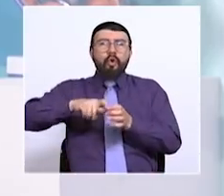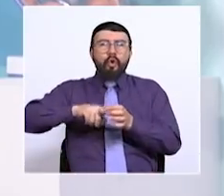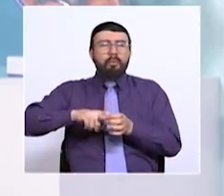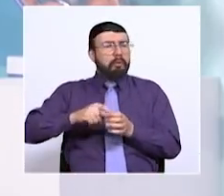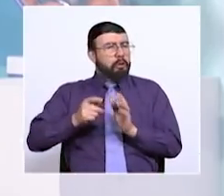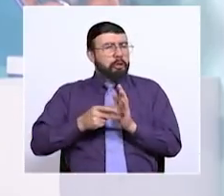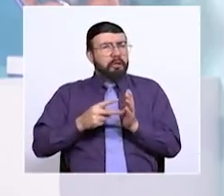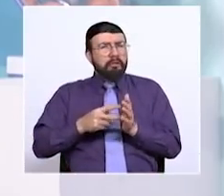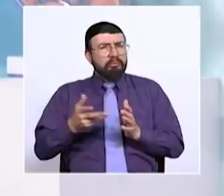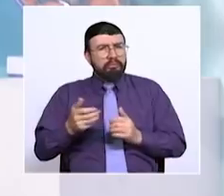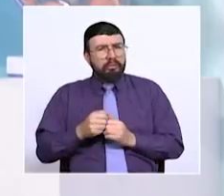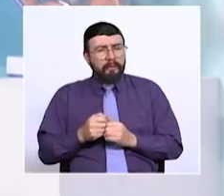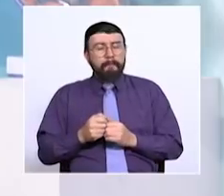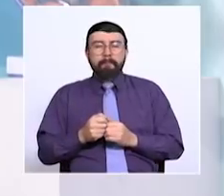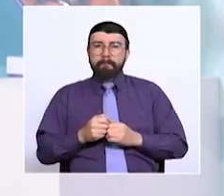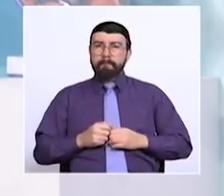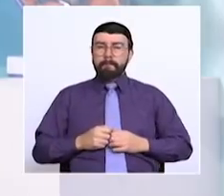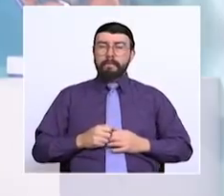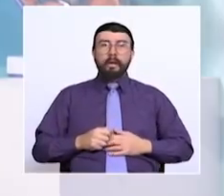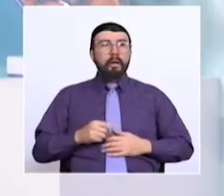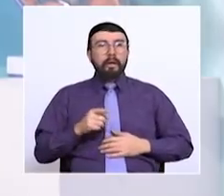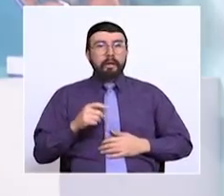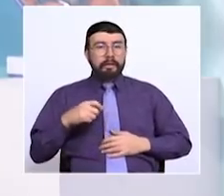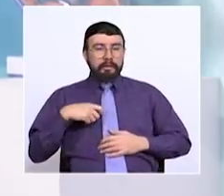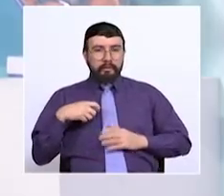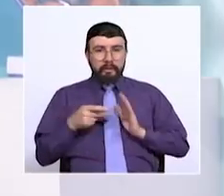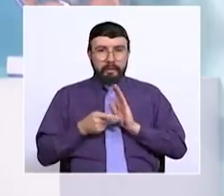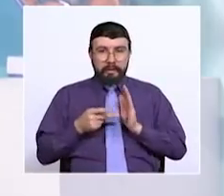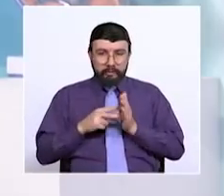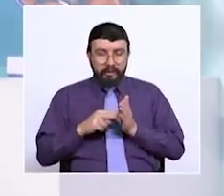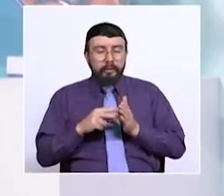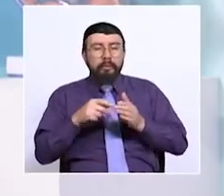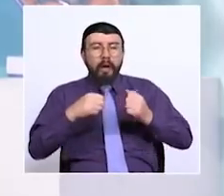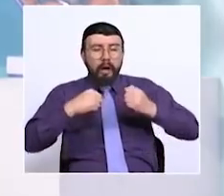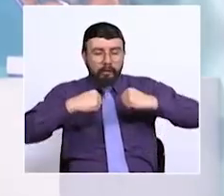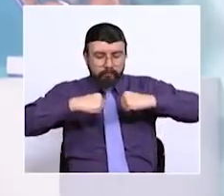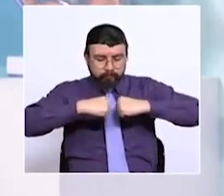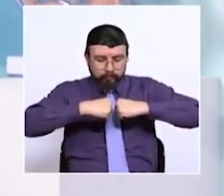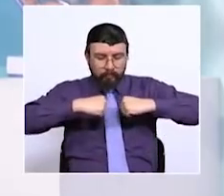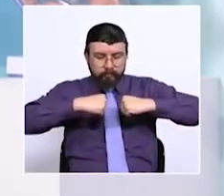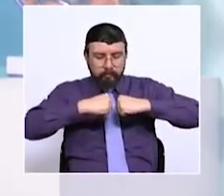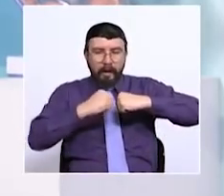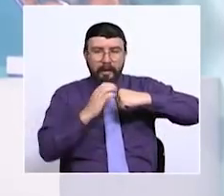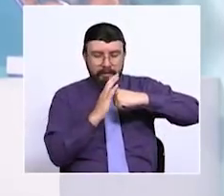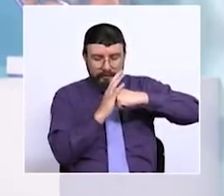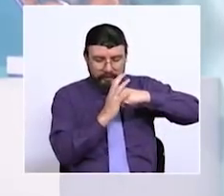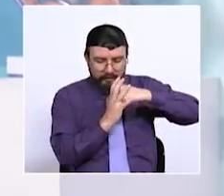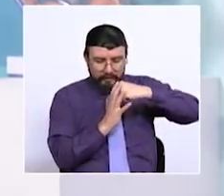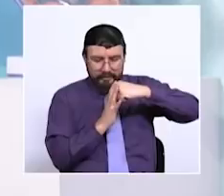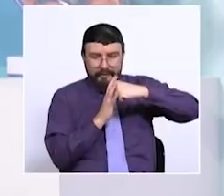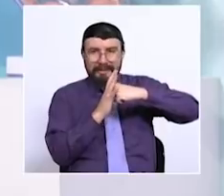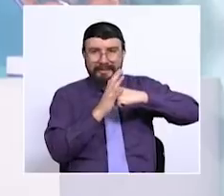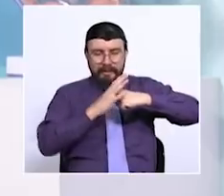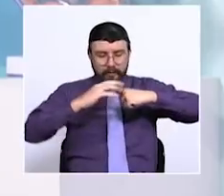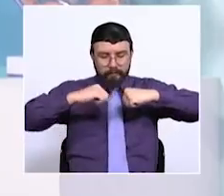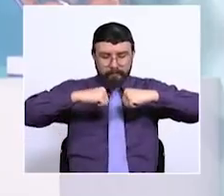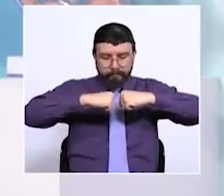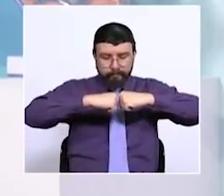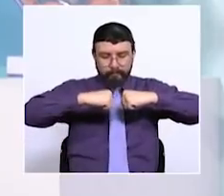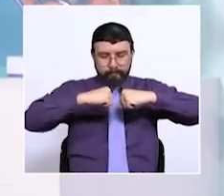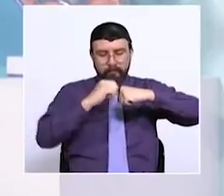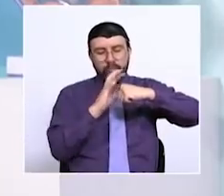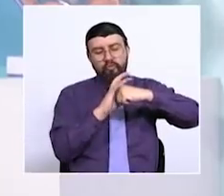que tenemos en las articulaciones unas faceticas, unas